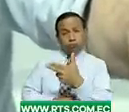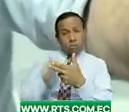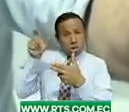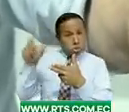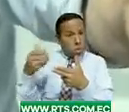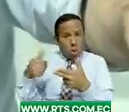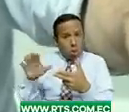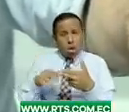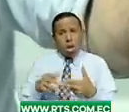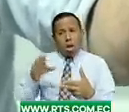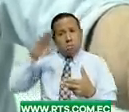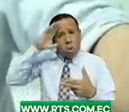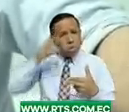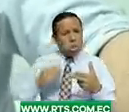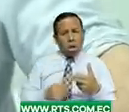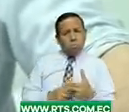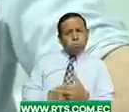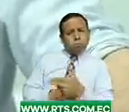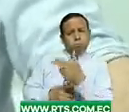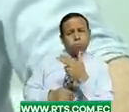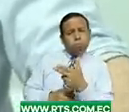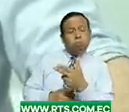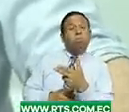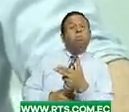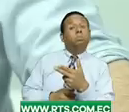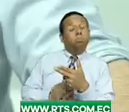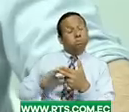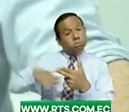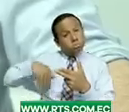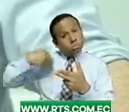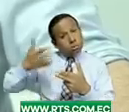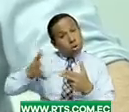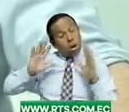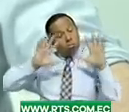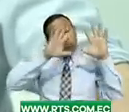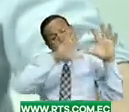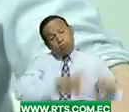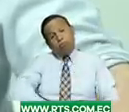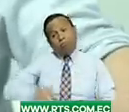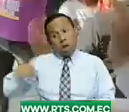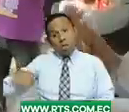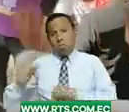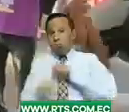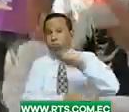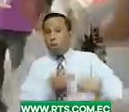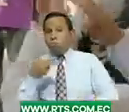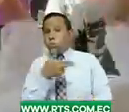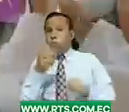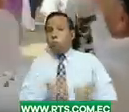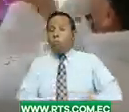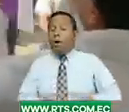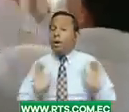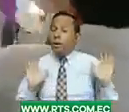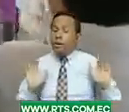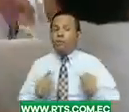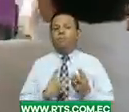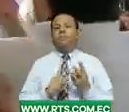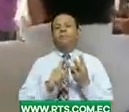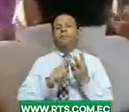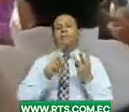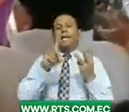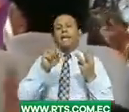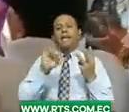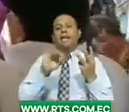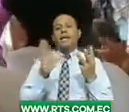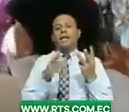fuerza letal de forma inmediata. Así como también Daniel Noboa, candidato de la Alianza ADN, recorrió la ciudad de Quito